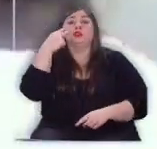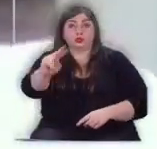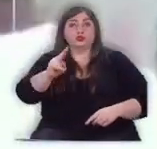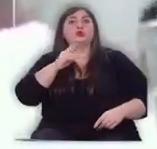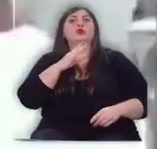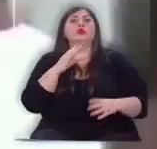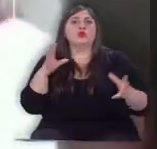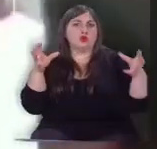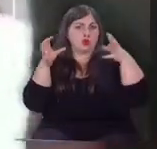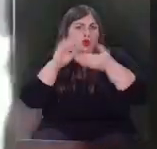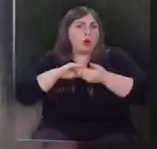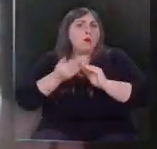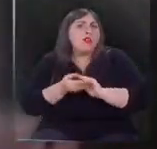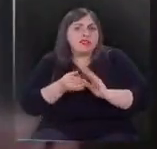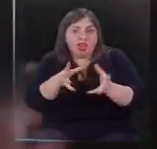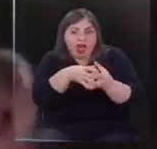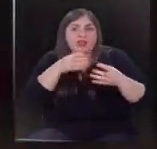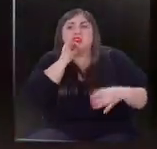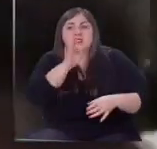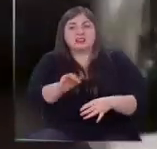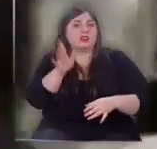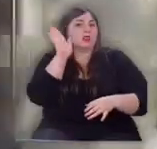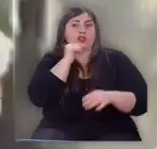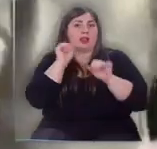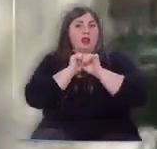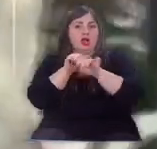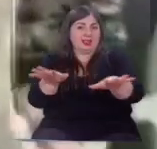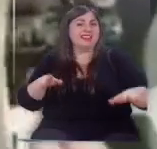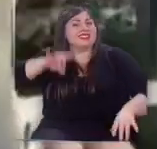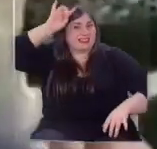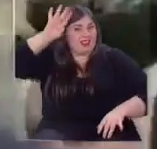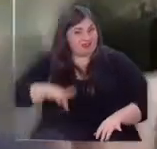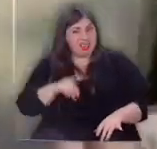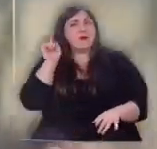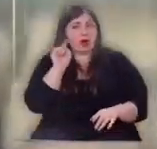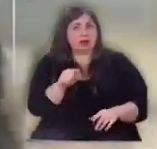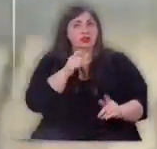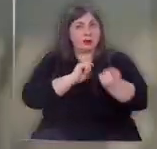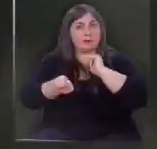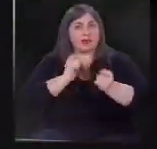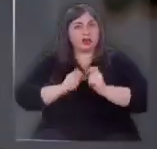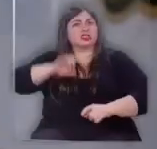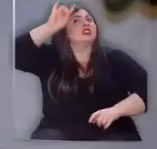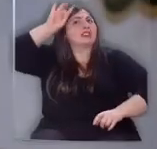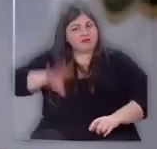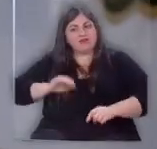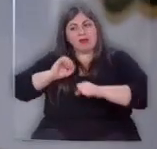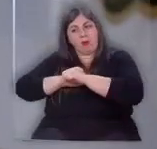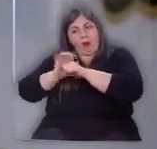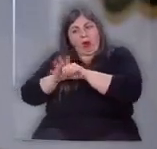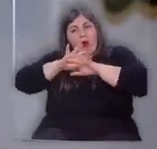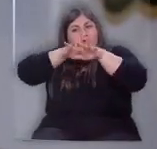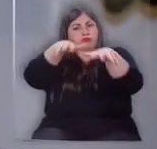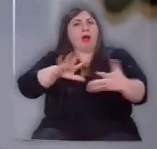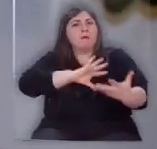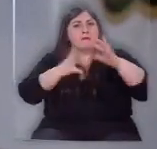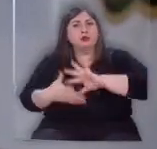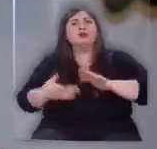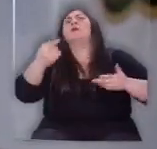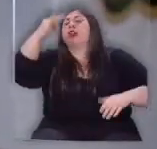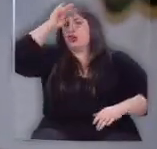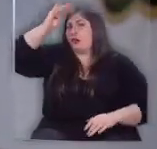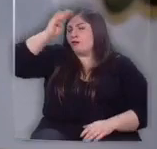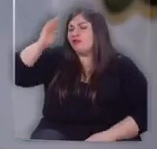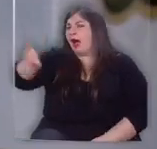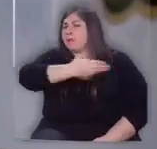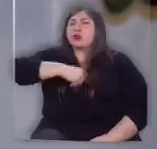comunidad no está contagiada. Sabemos que esto es peligroso. Sabemos que hay una epidemia. Pero